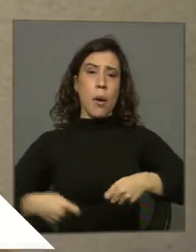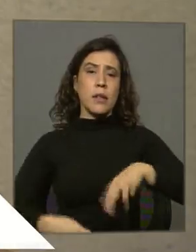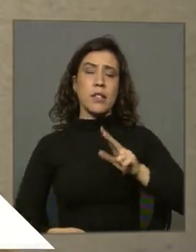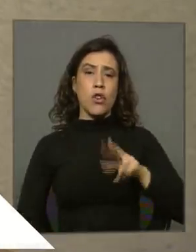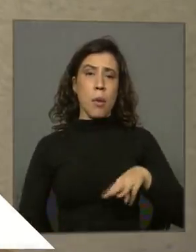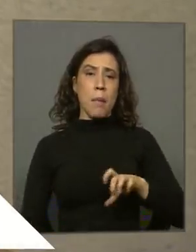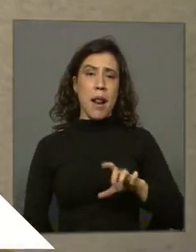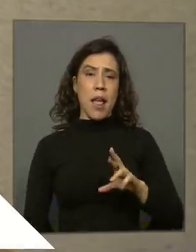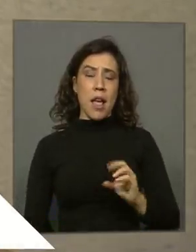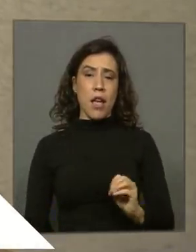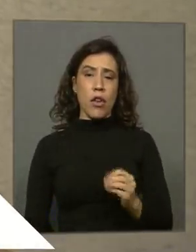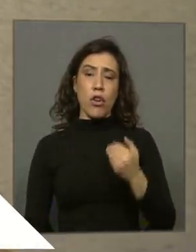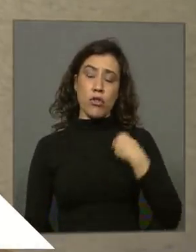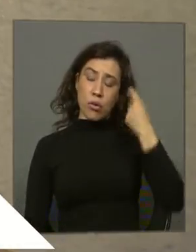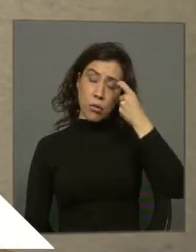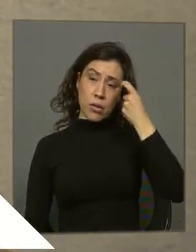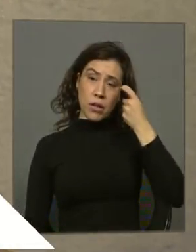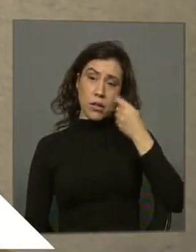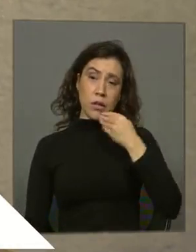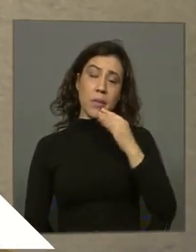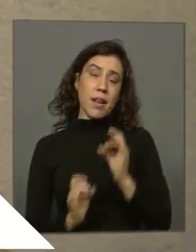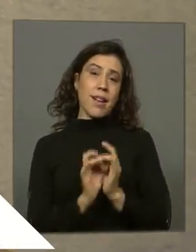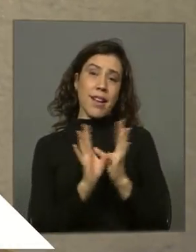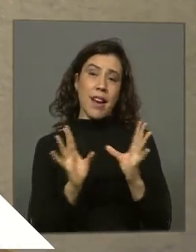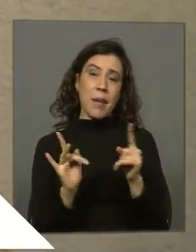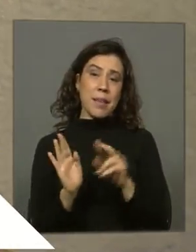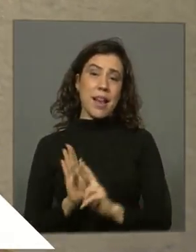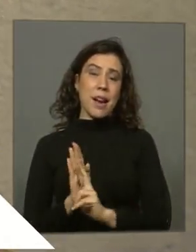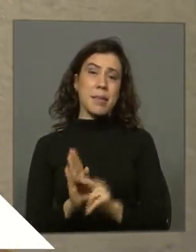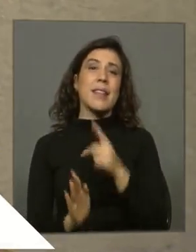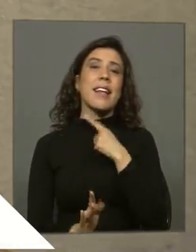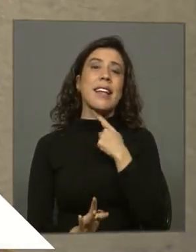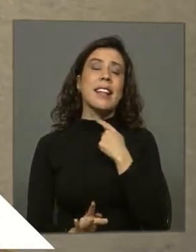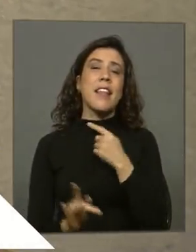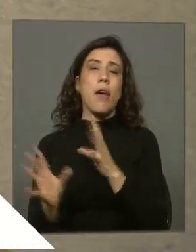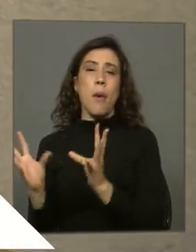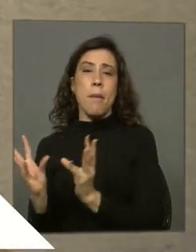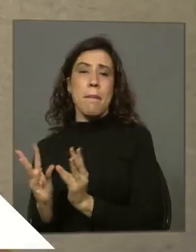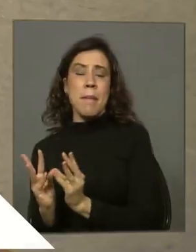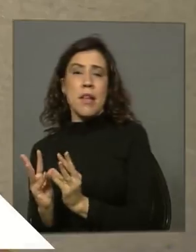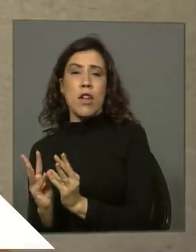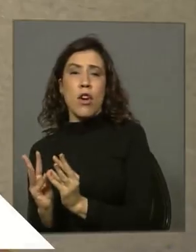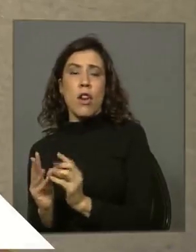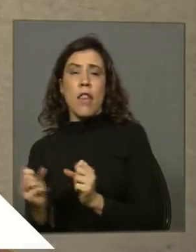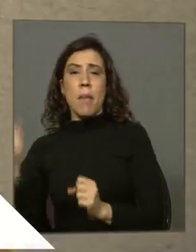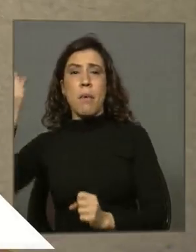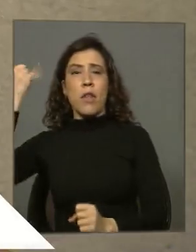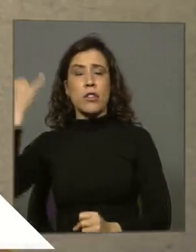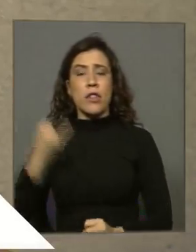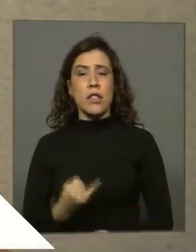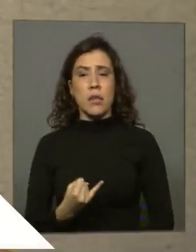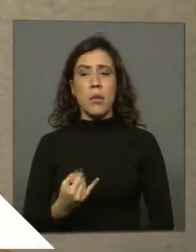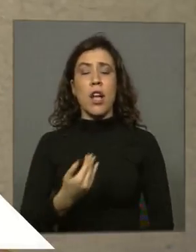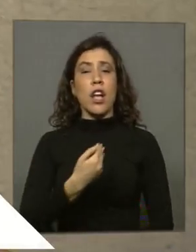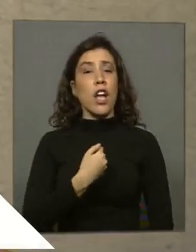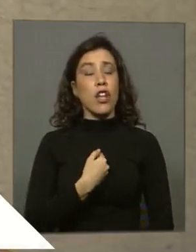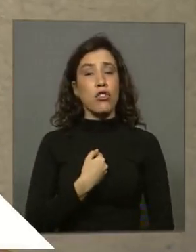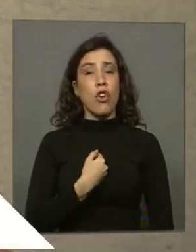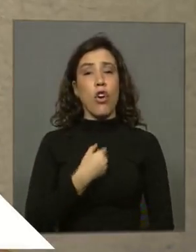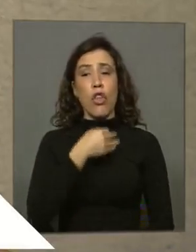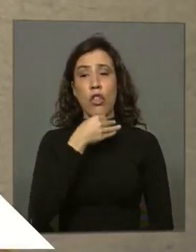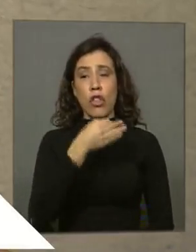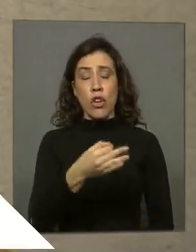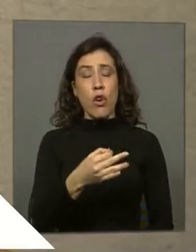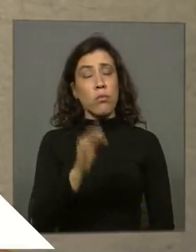Melero que a me parece además que evidentemente representa los intereses de una minoría la minoría de los poderosos de siempre y con la cual yo presidente le digo